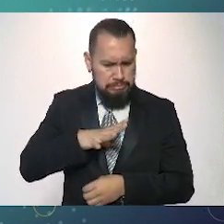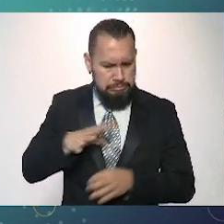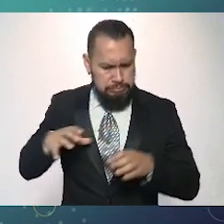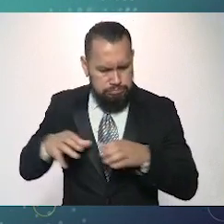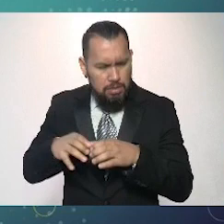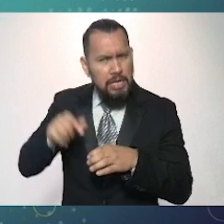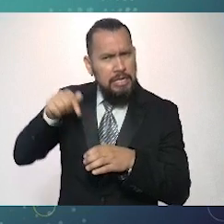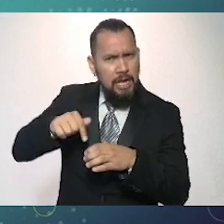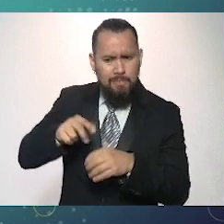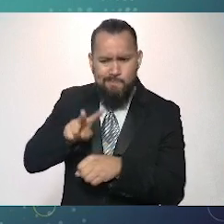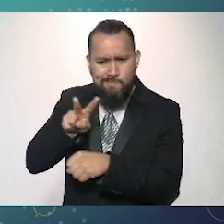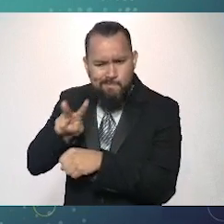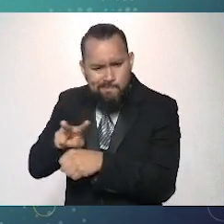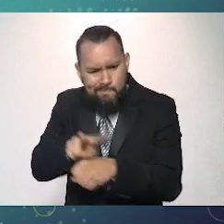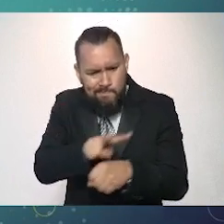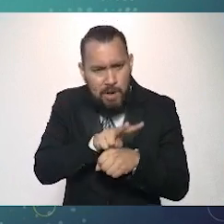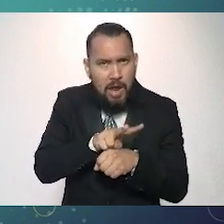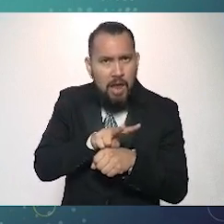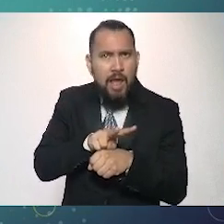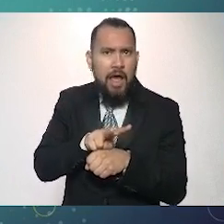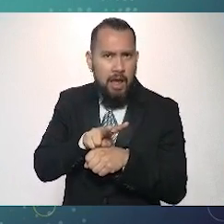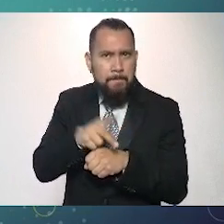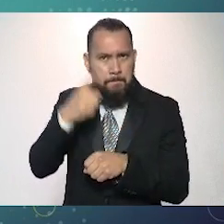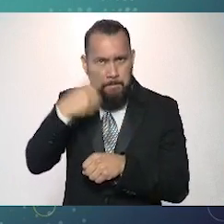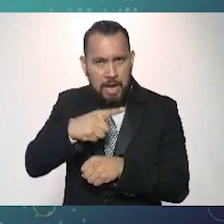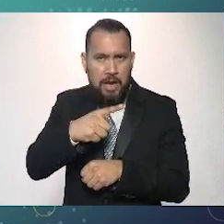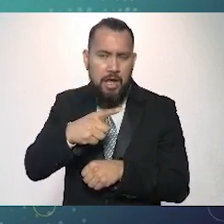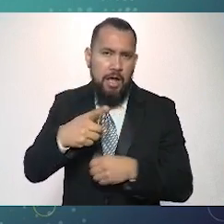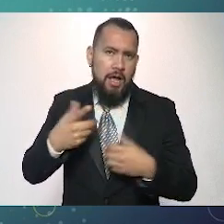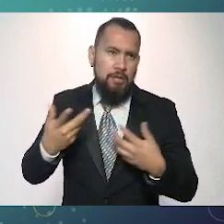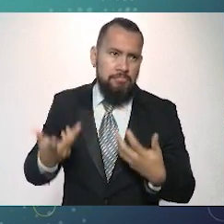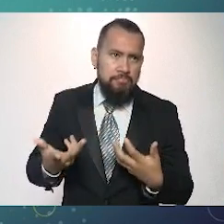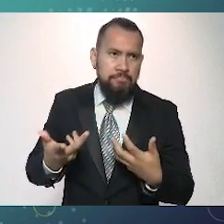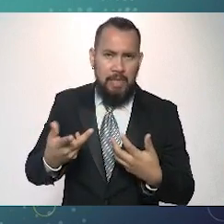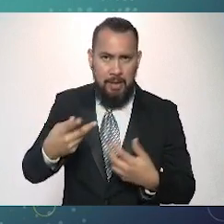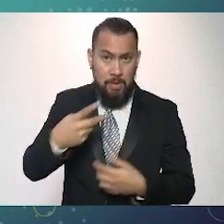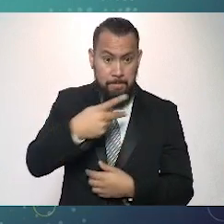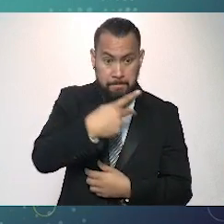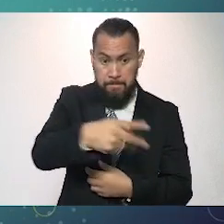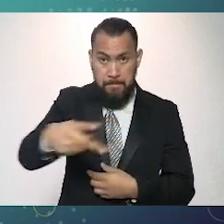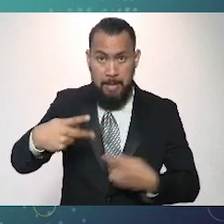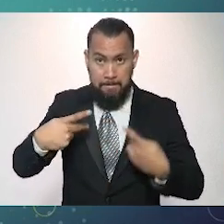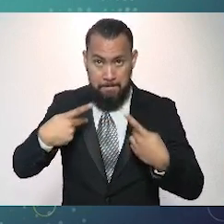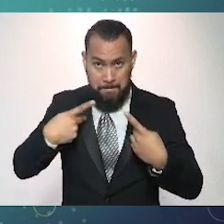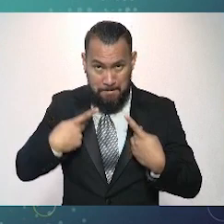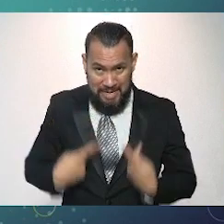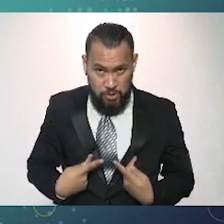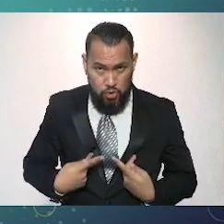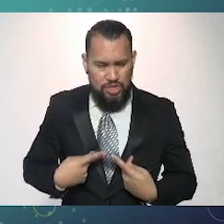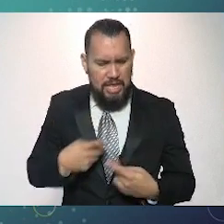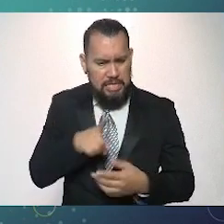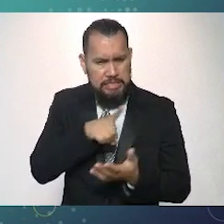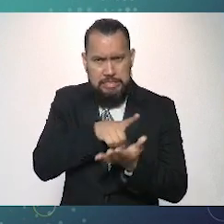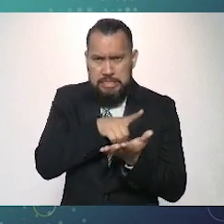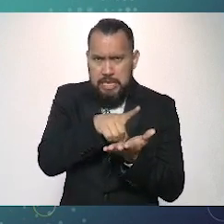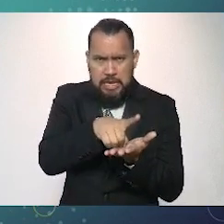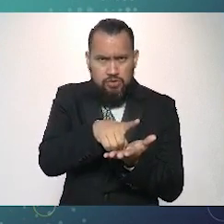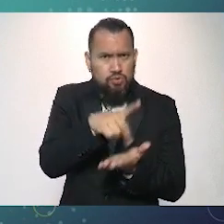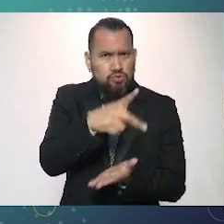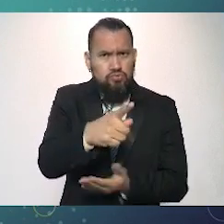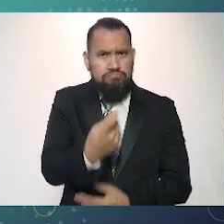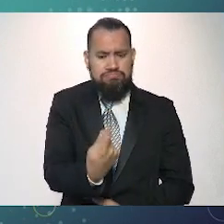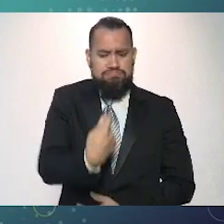institucional dedicado a darle valor a los derechos de la personalidad, al derecho a la